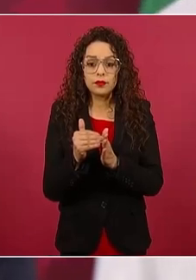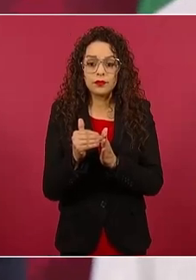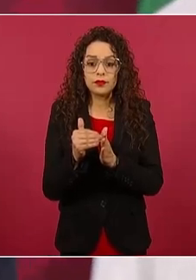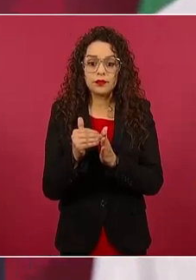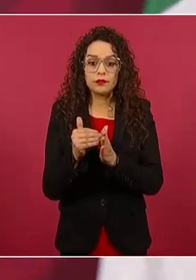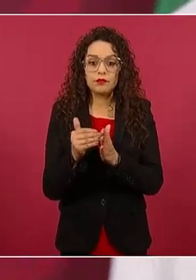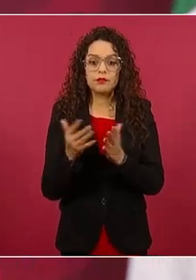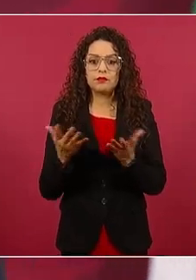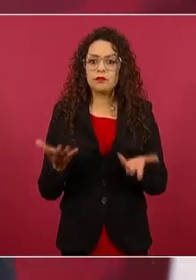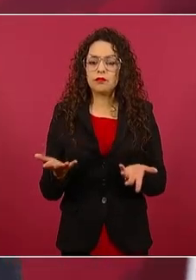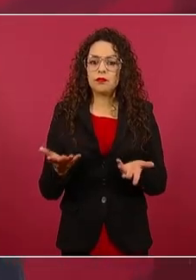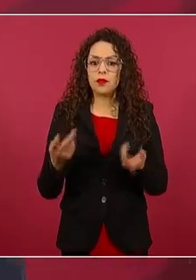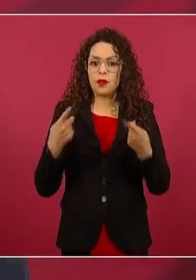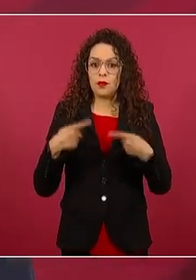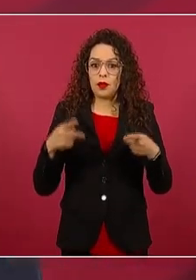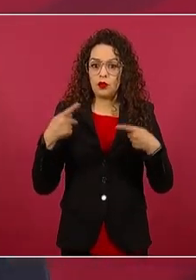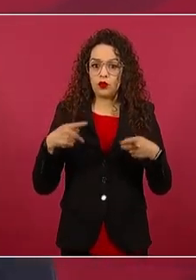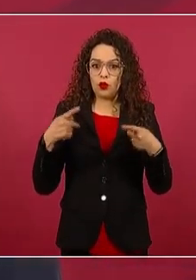cubanos son 4 millones.